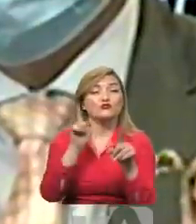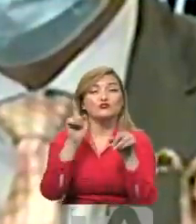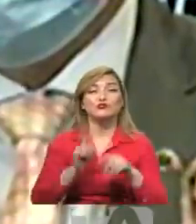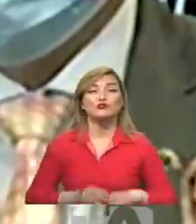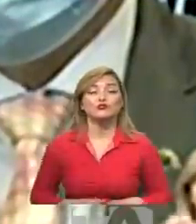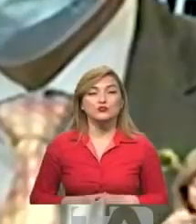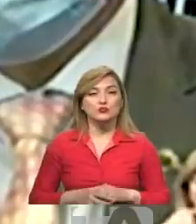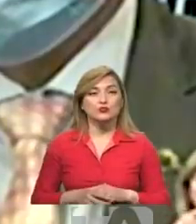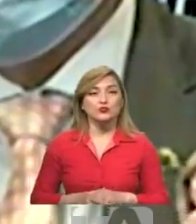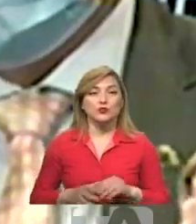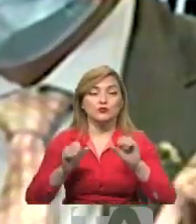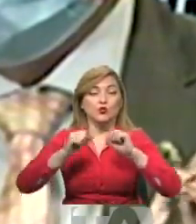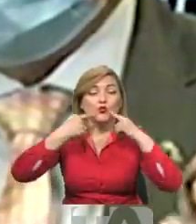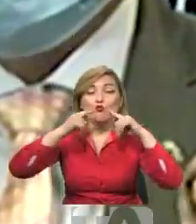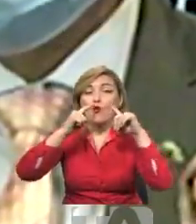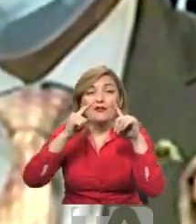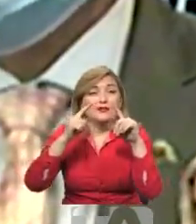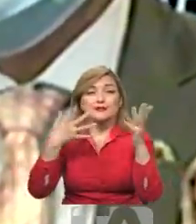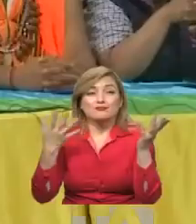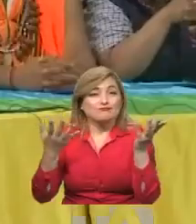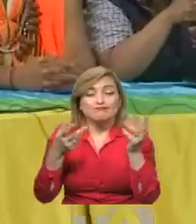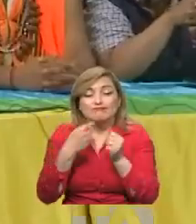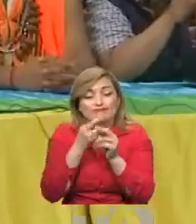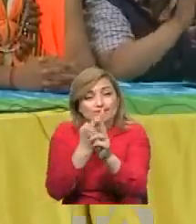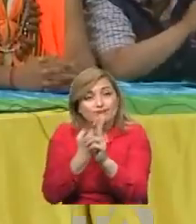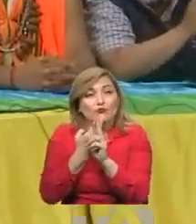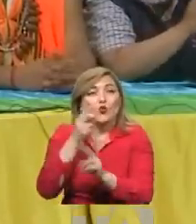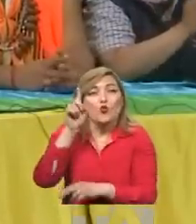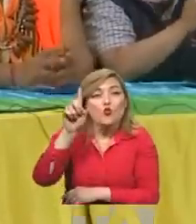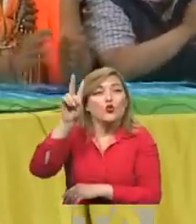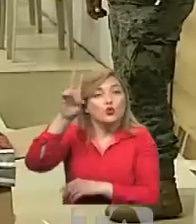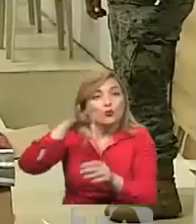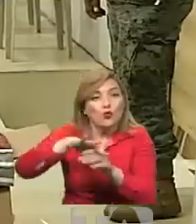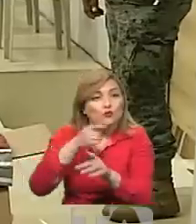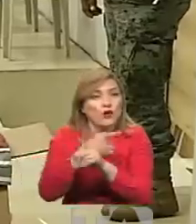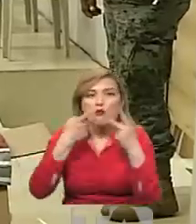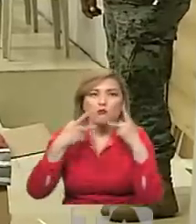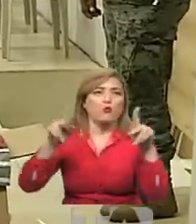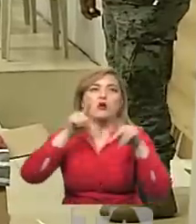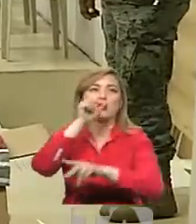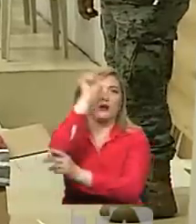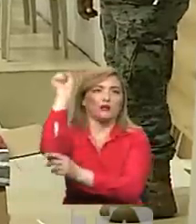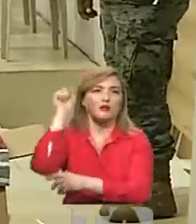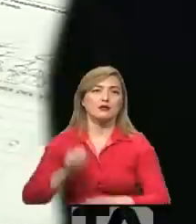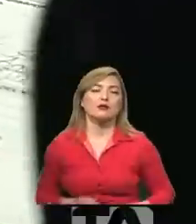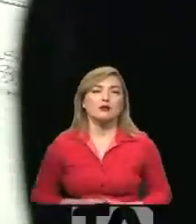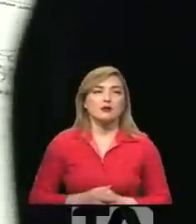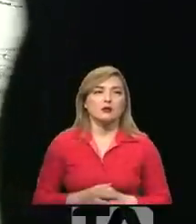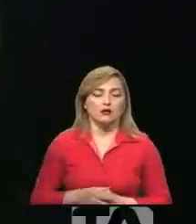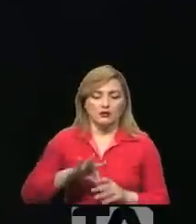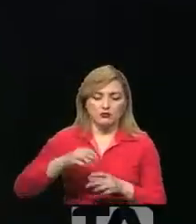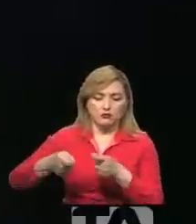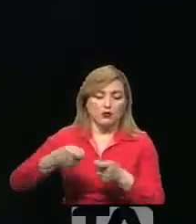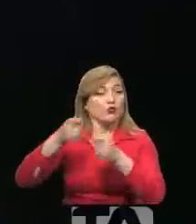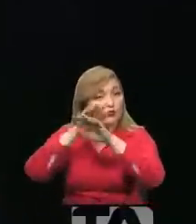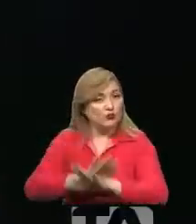Podremos proclamar los resultados, así sea con la diferencia de 1 o 2 votos. Cuando concluya la totalidad de los escrutinios, se abrirá el plazo